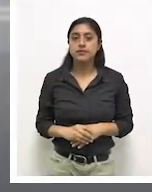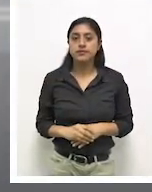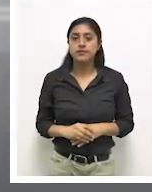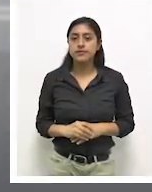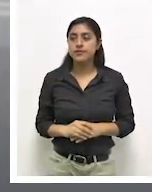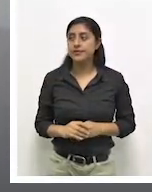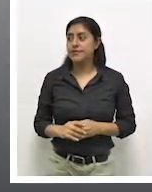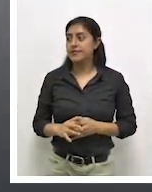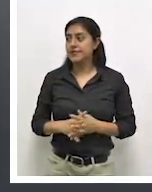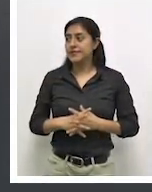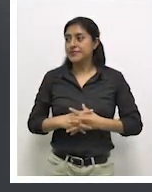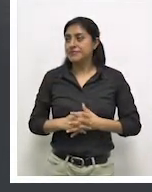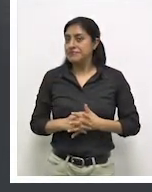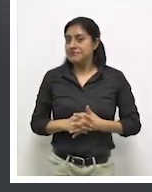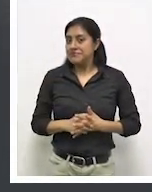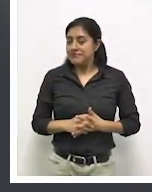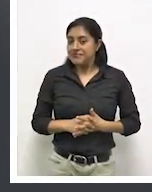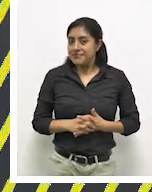López.